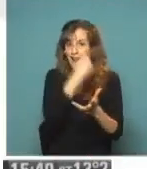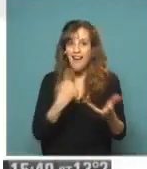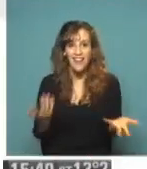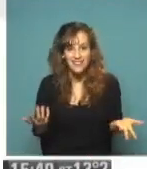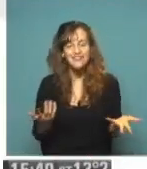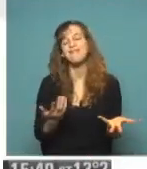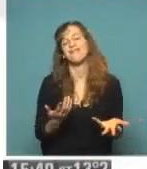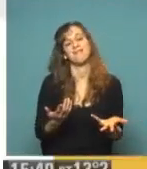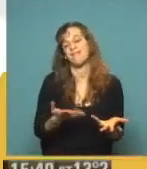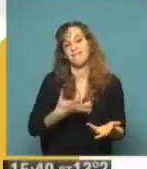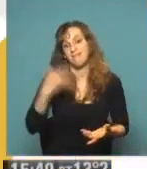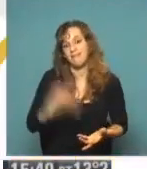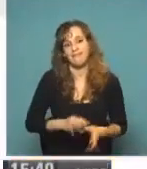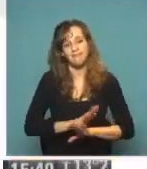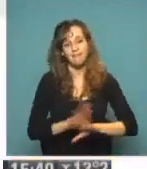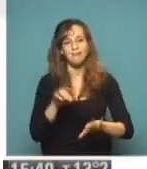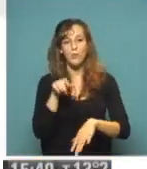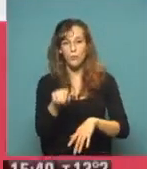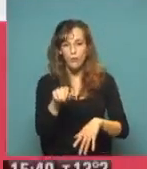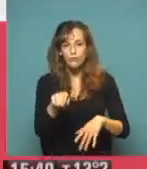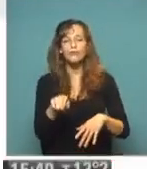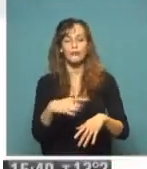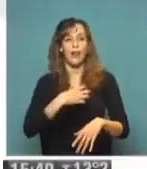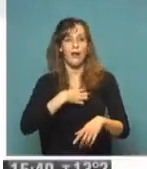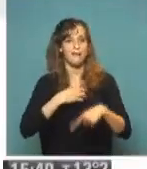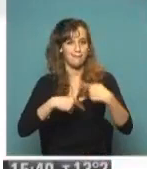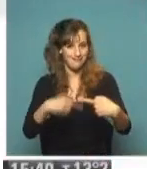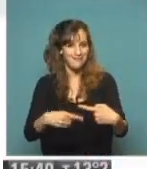seguir en Escuela por Arte, en tus redes, que seguramente das muchos de estos